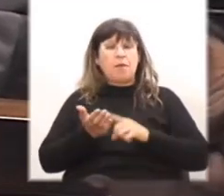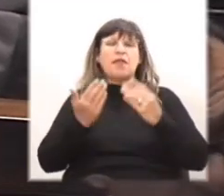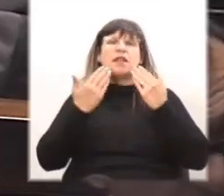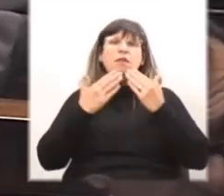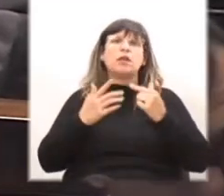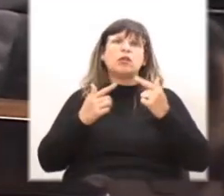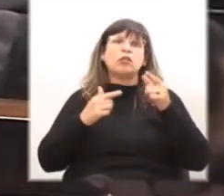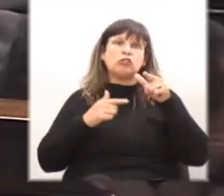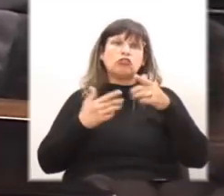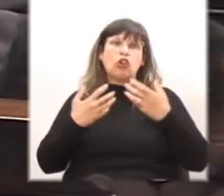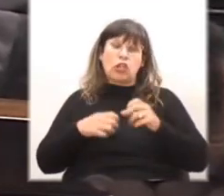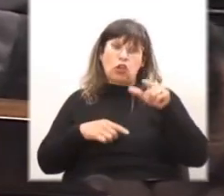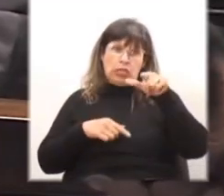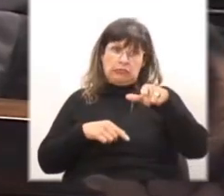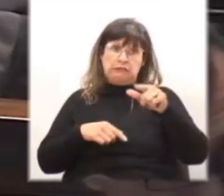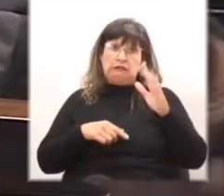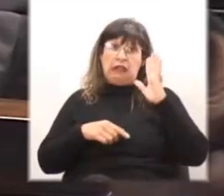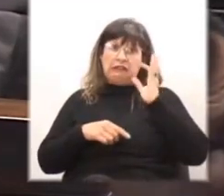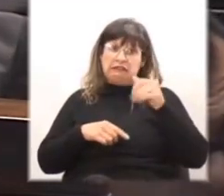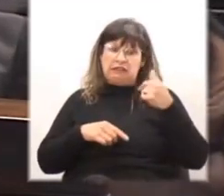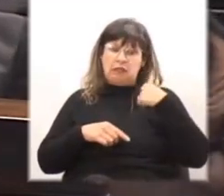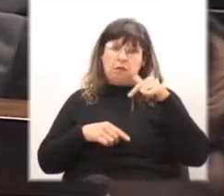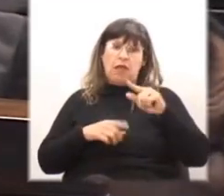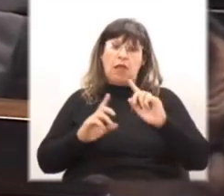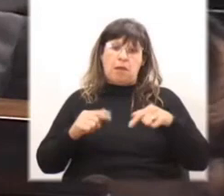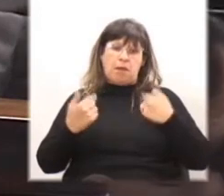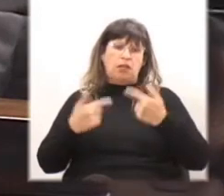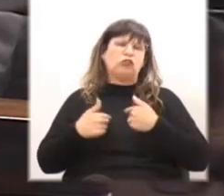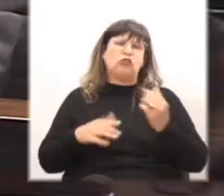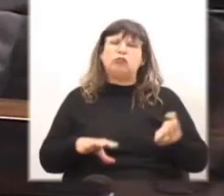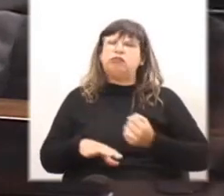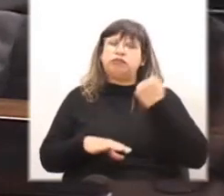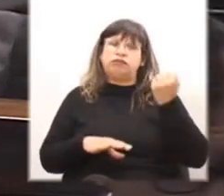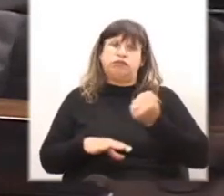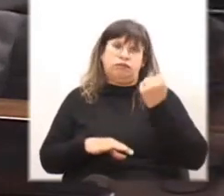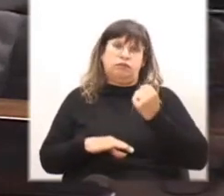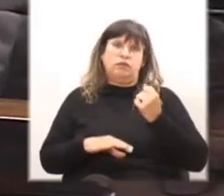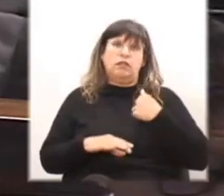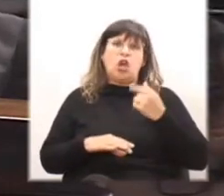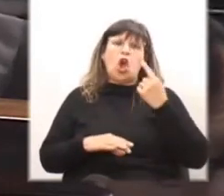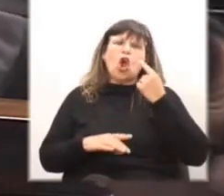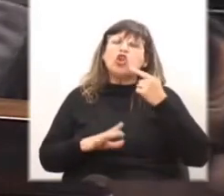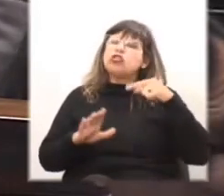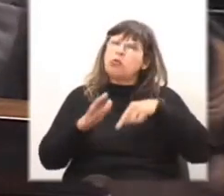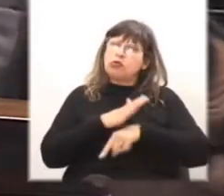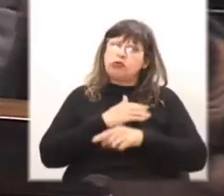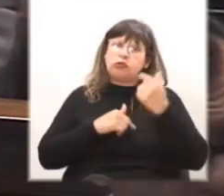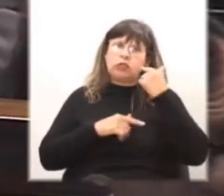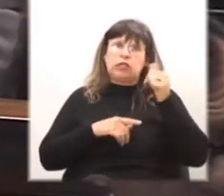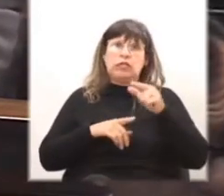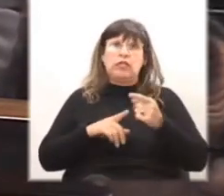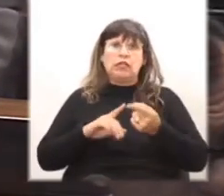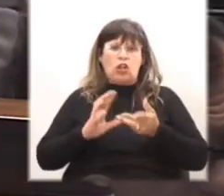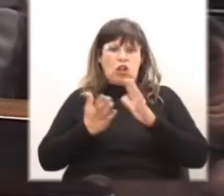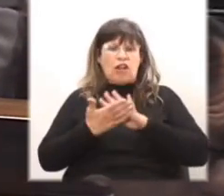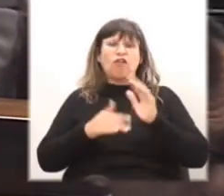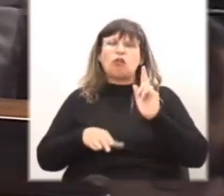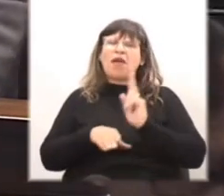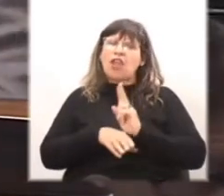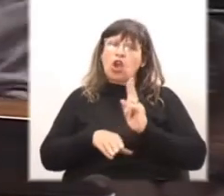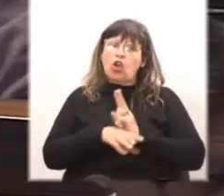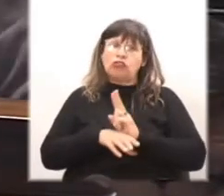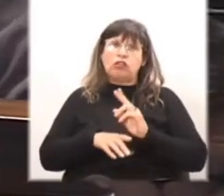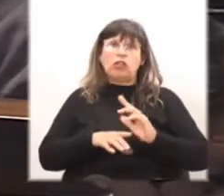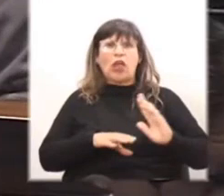quiero que sepa que para nosotros es imperioso conocer a fondo los mecanismos de contralor